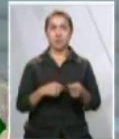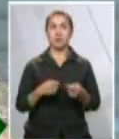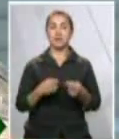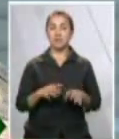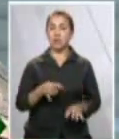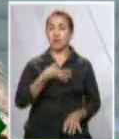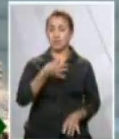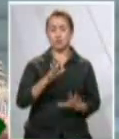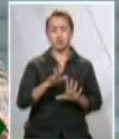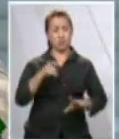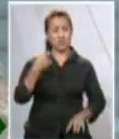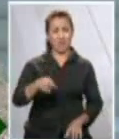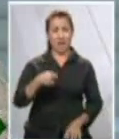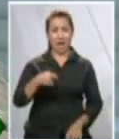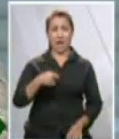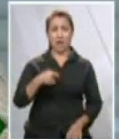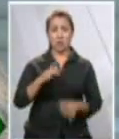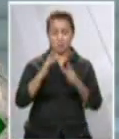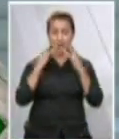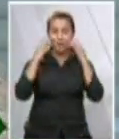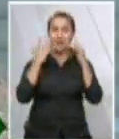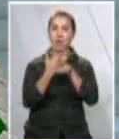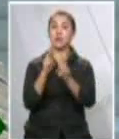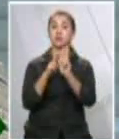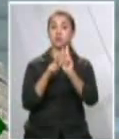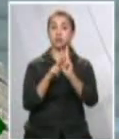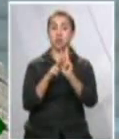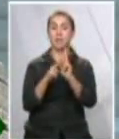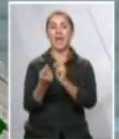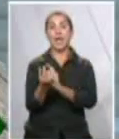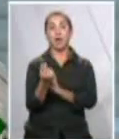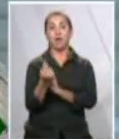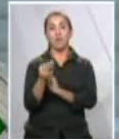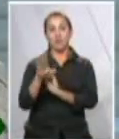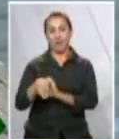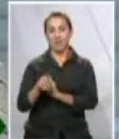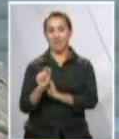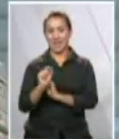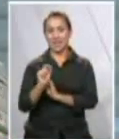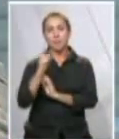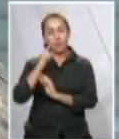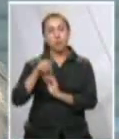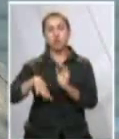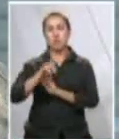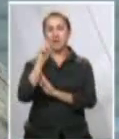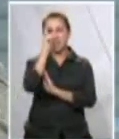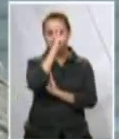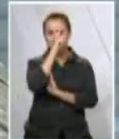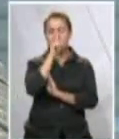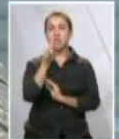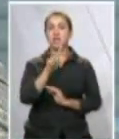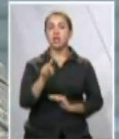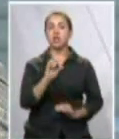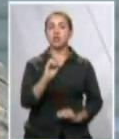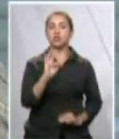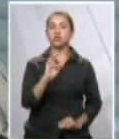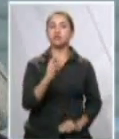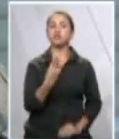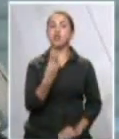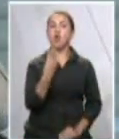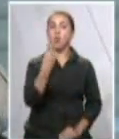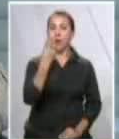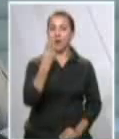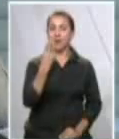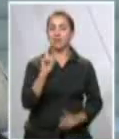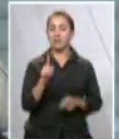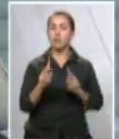cuesta bastante caro y me alegro mucho que haya una solución más económica ahora. Pero en realidad lo difícil acá es el software, ¿no? Porque tuvimos que